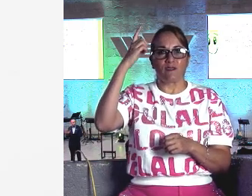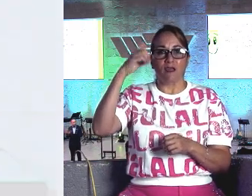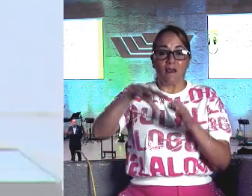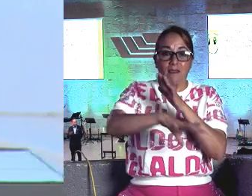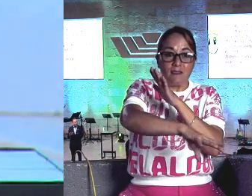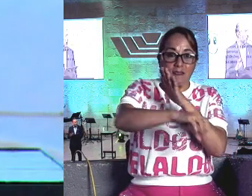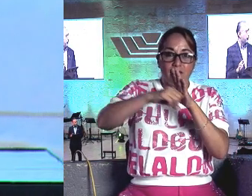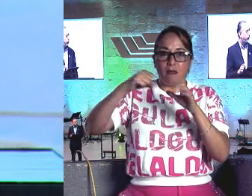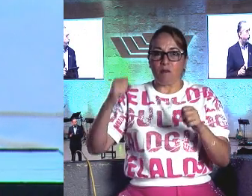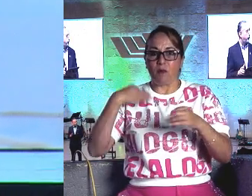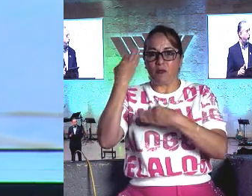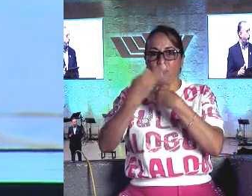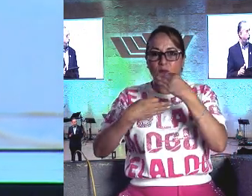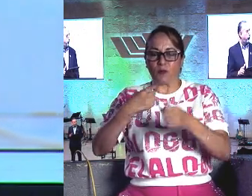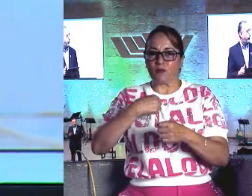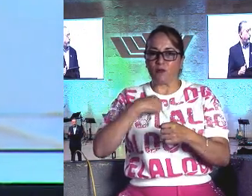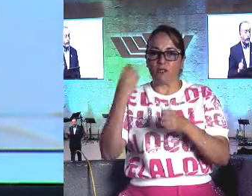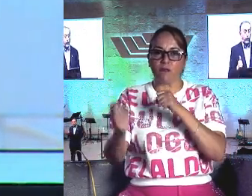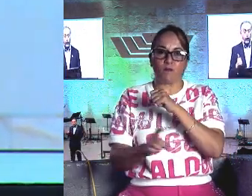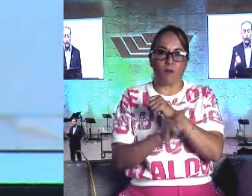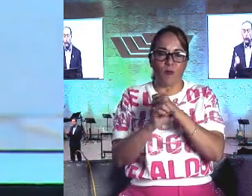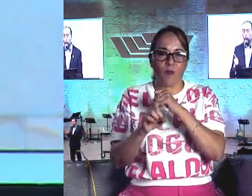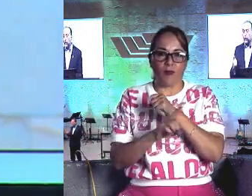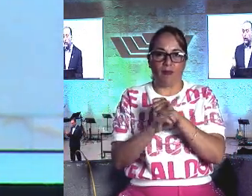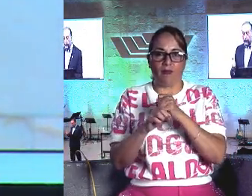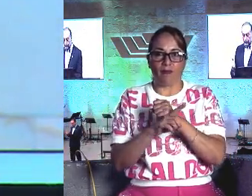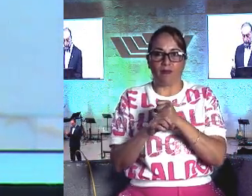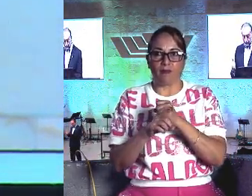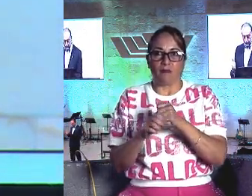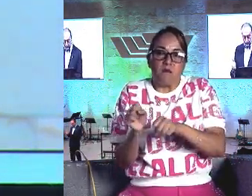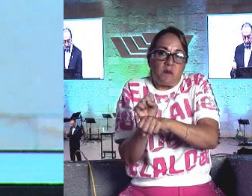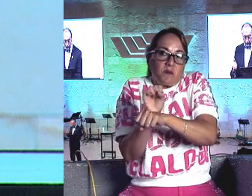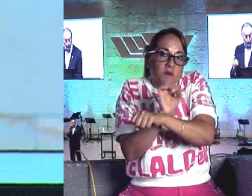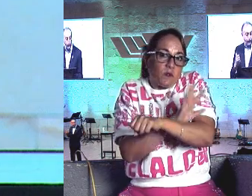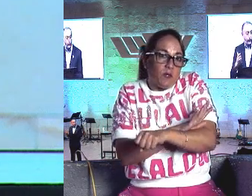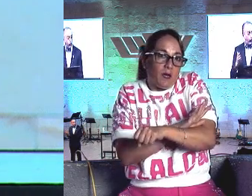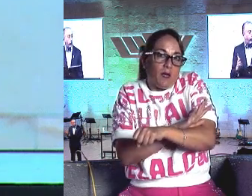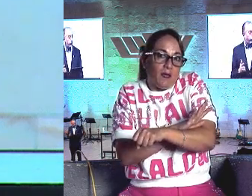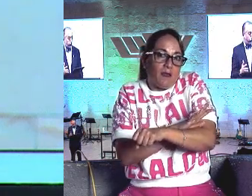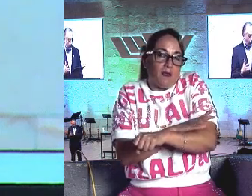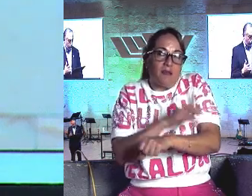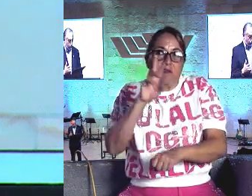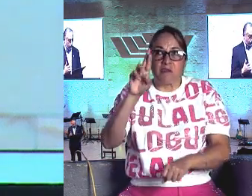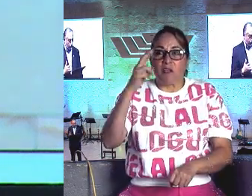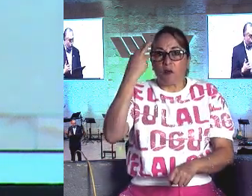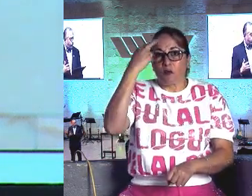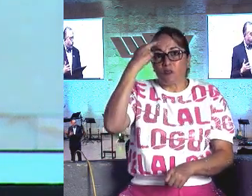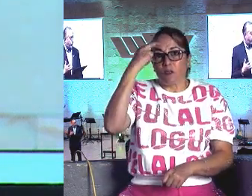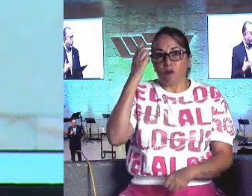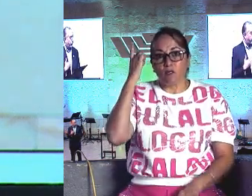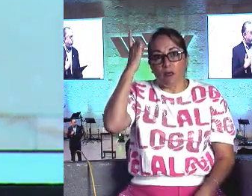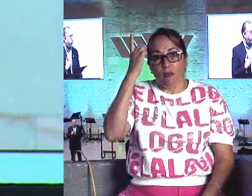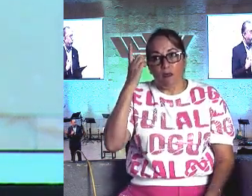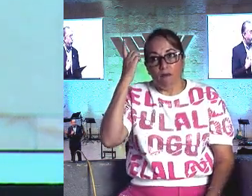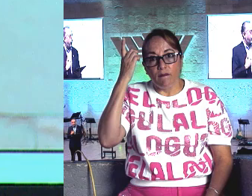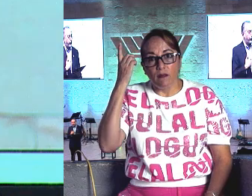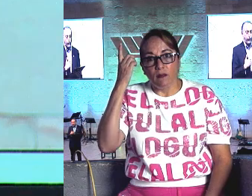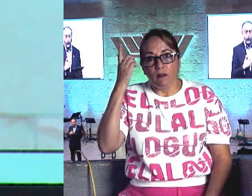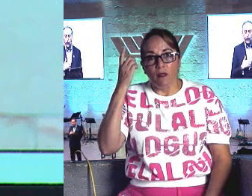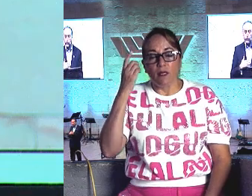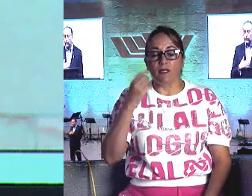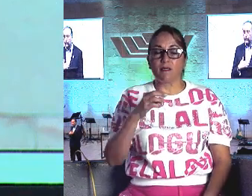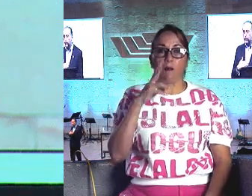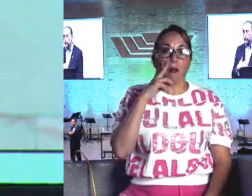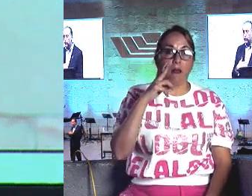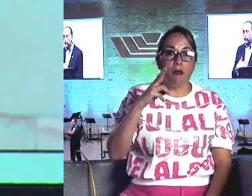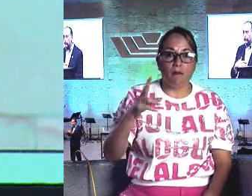sus problemas. Ahora, emocionalmente, David reconoce que hay cuestiones que se van a reflejar en